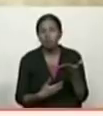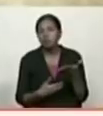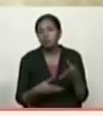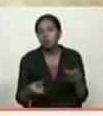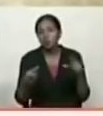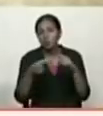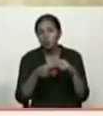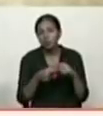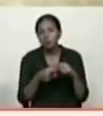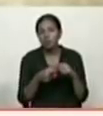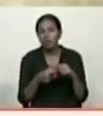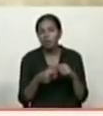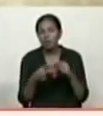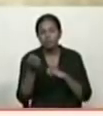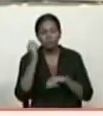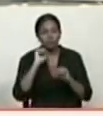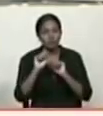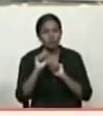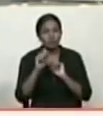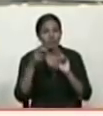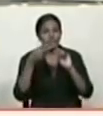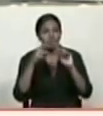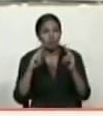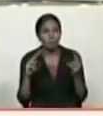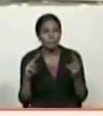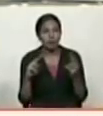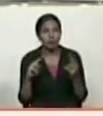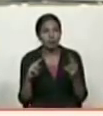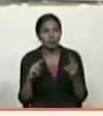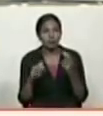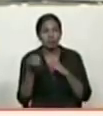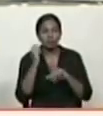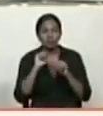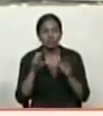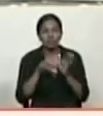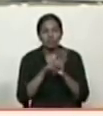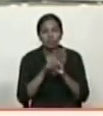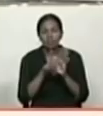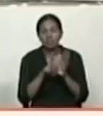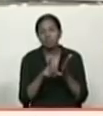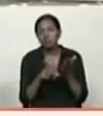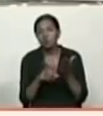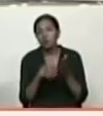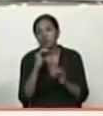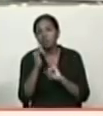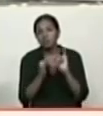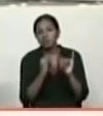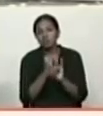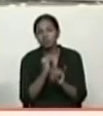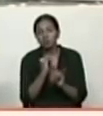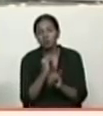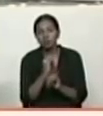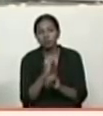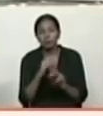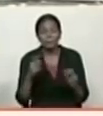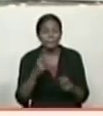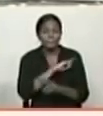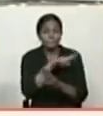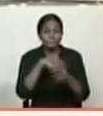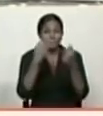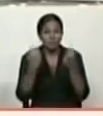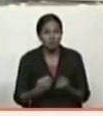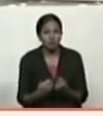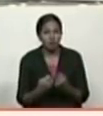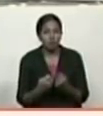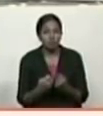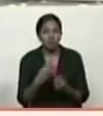propósitos, en defensa de la paz, en defensa del derecho internacional. Y bueno, activarlo con mayor fuerza, actuar en